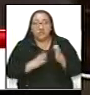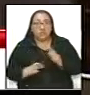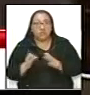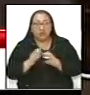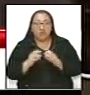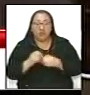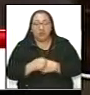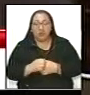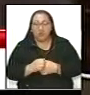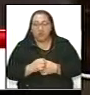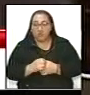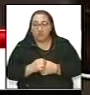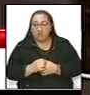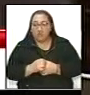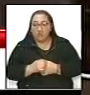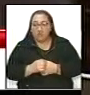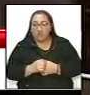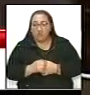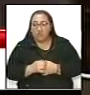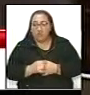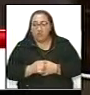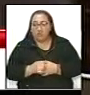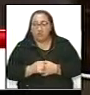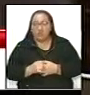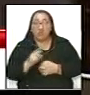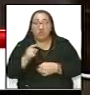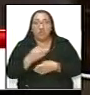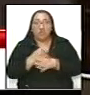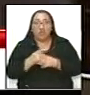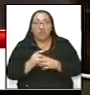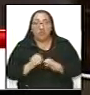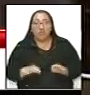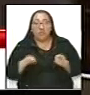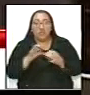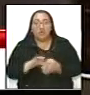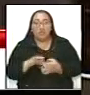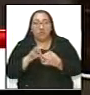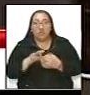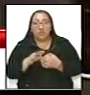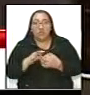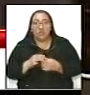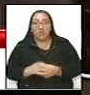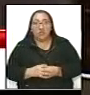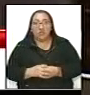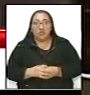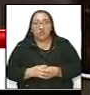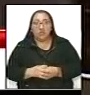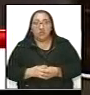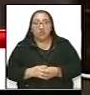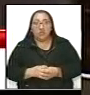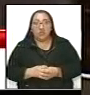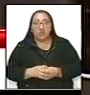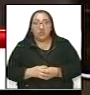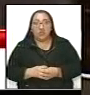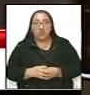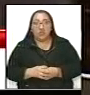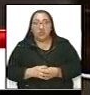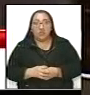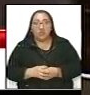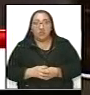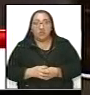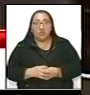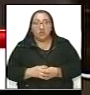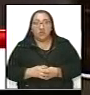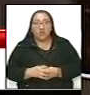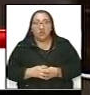los recursos que un instrumento, un elemento fundamental que vienen a ser no los